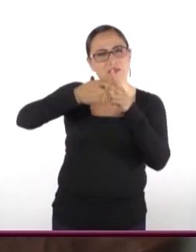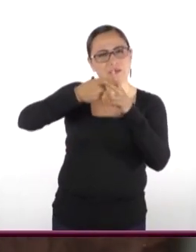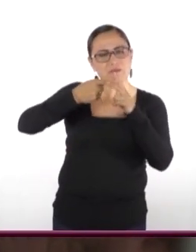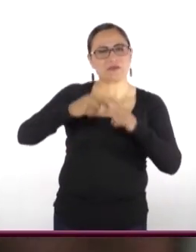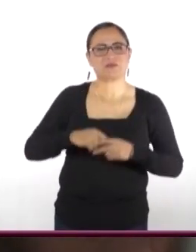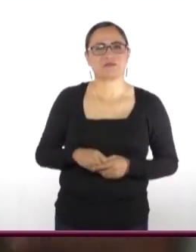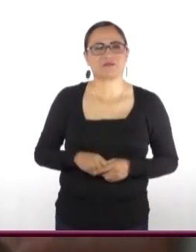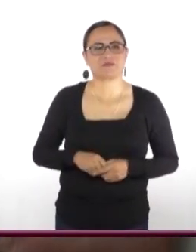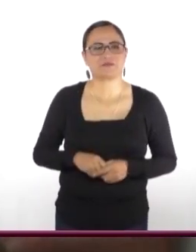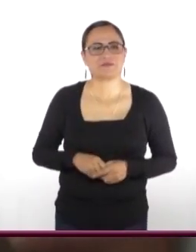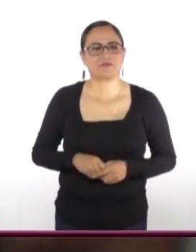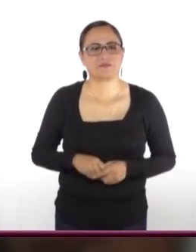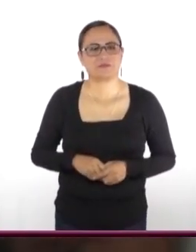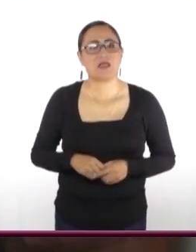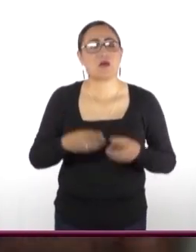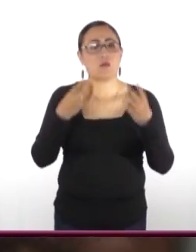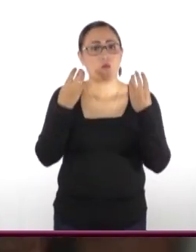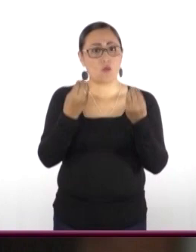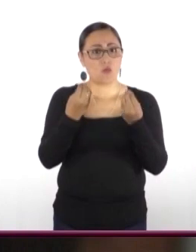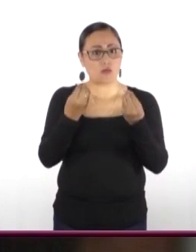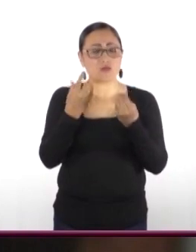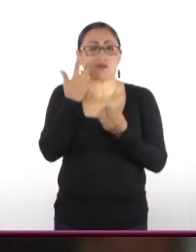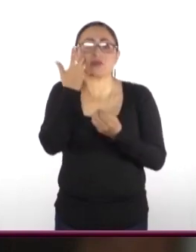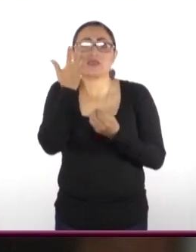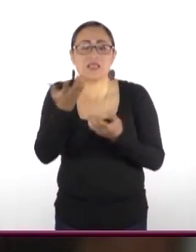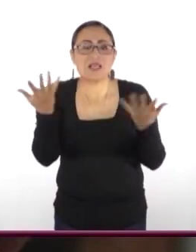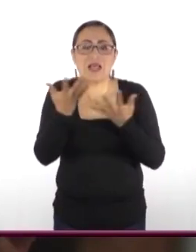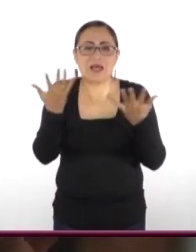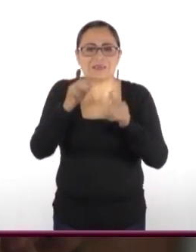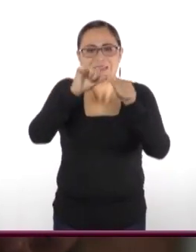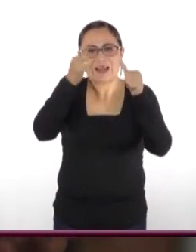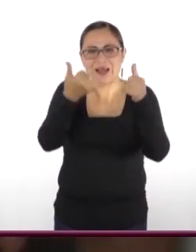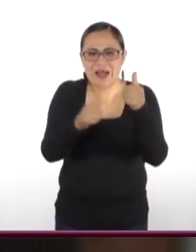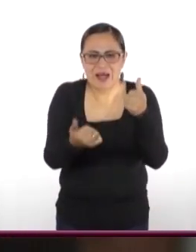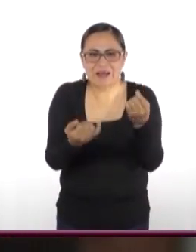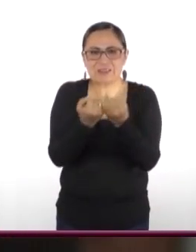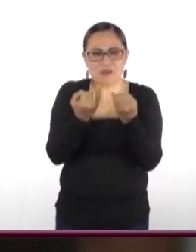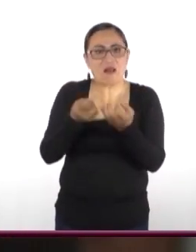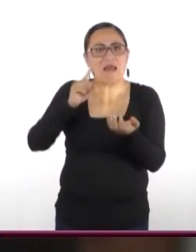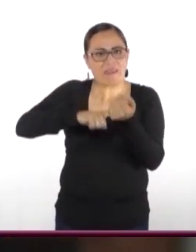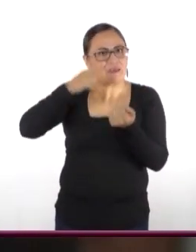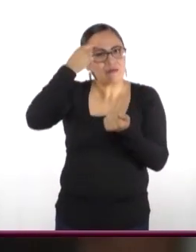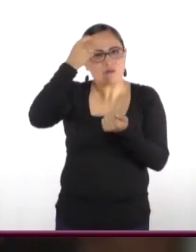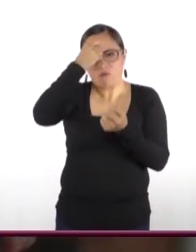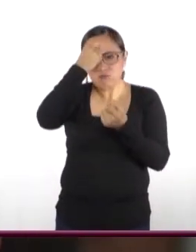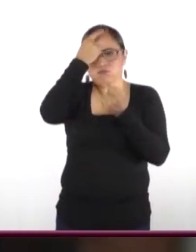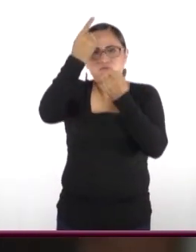pensamiento matemático, y muchos con muchas ganas de hacer arte y con mucha